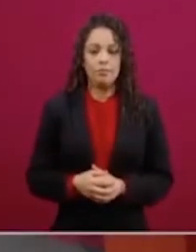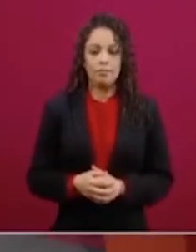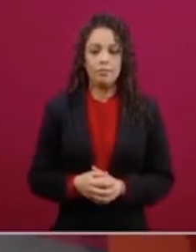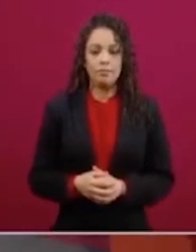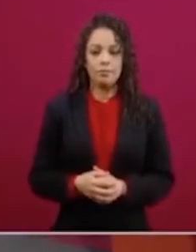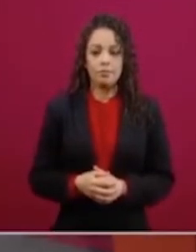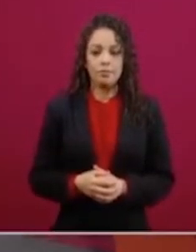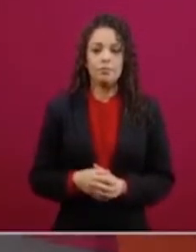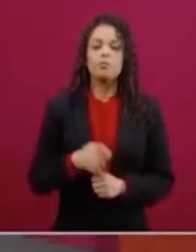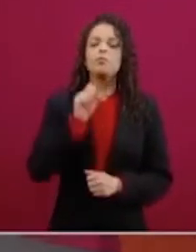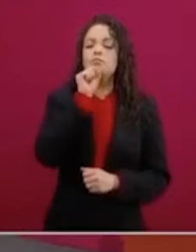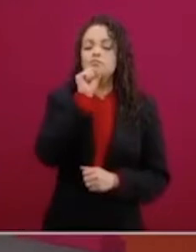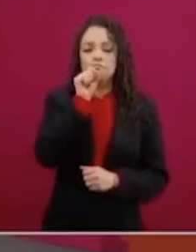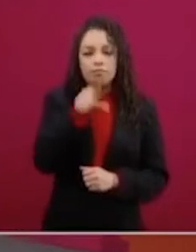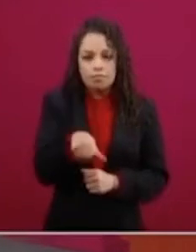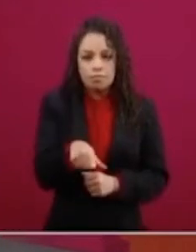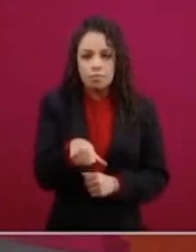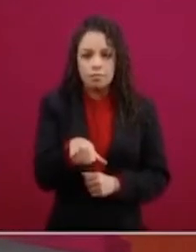se